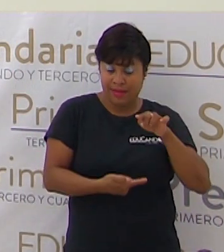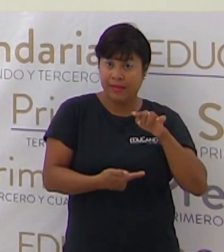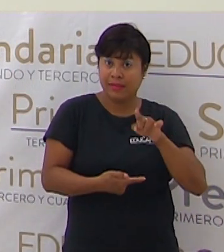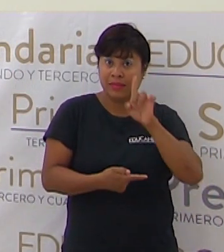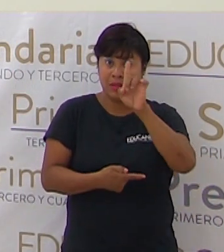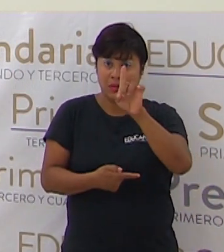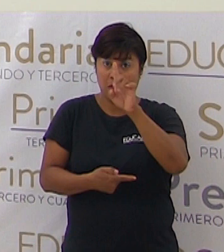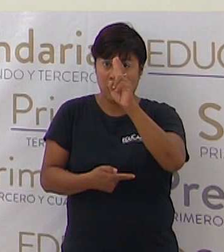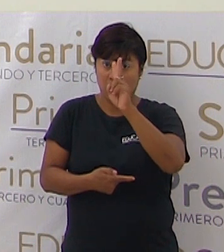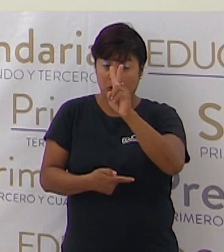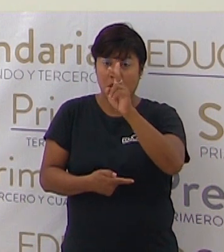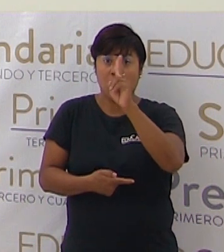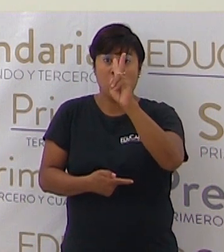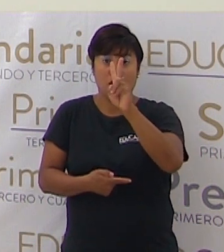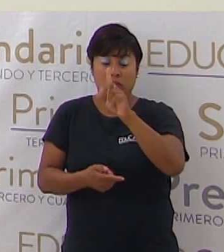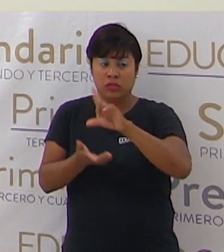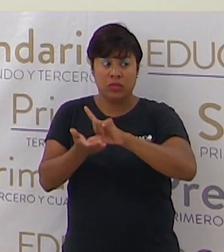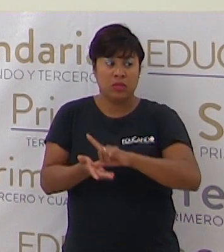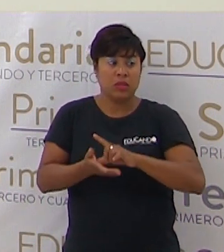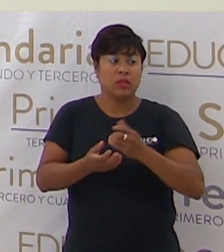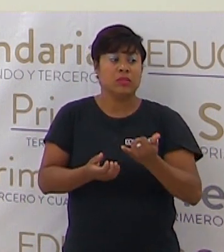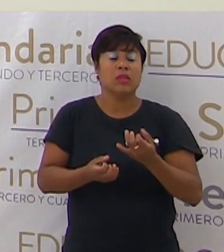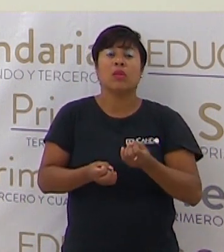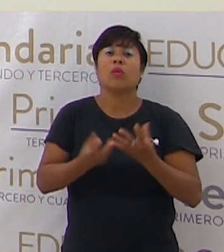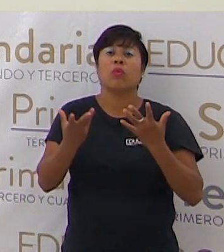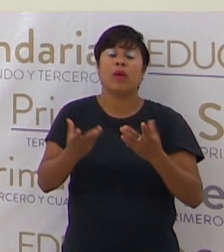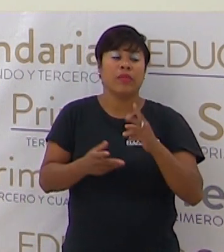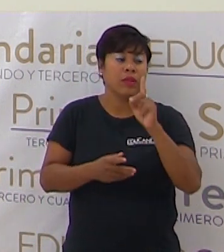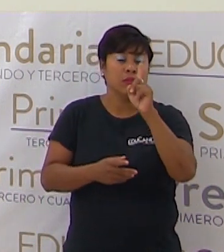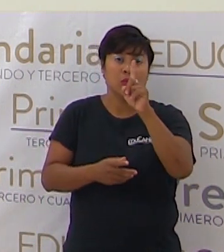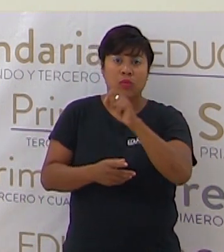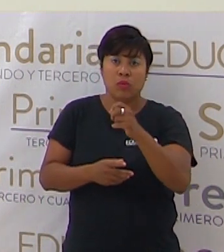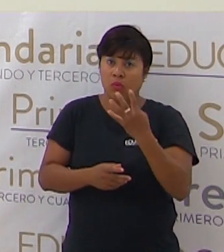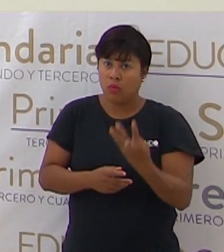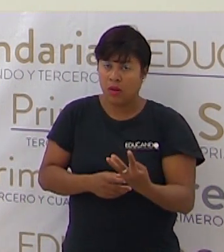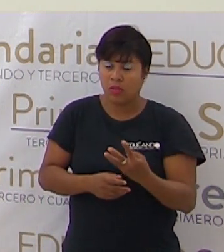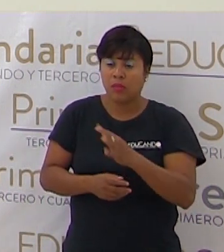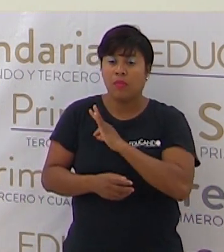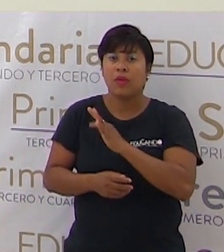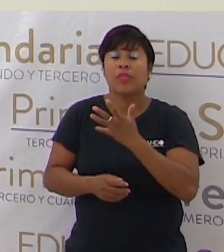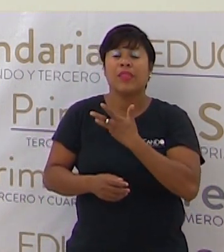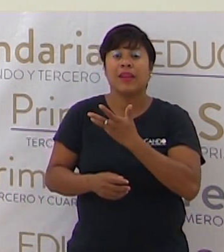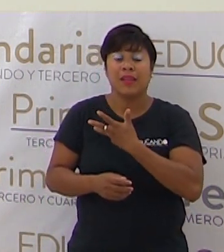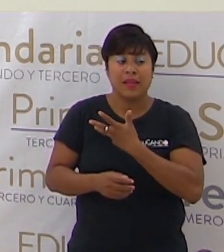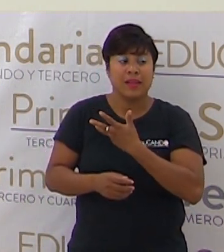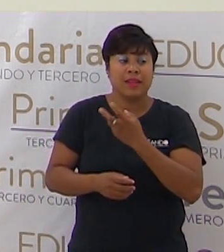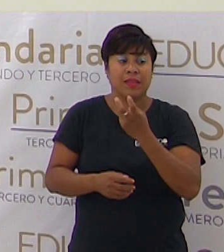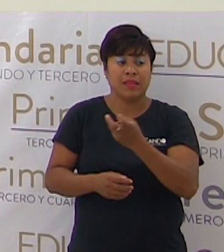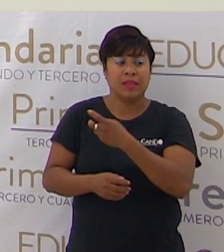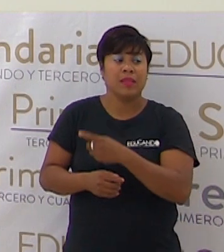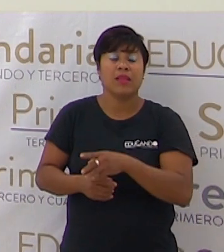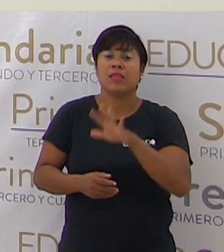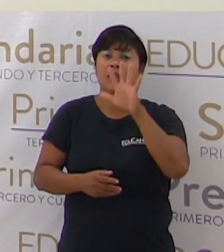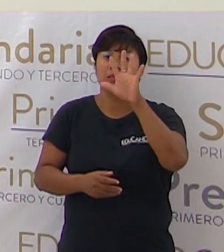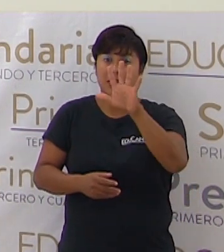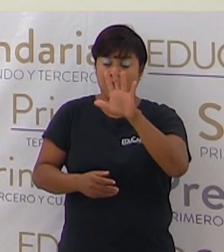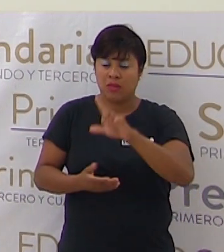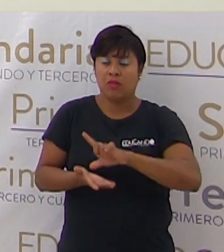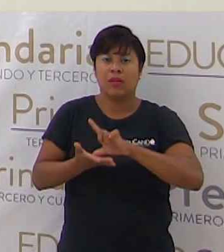2 litros me salen de aquí y cuántas de un cuarto puedo obtener del galón de